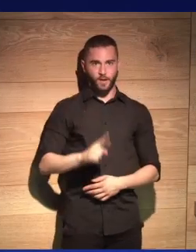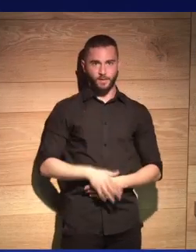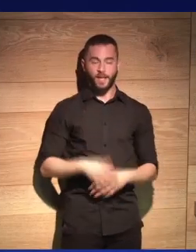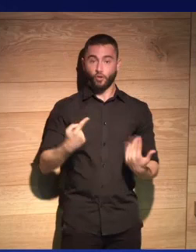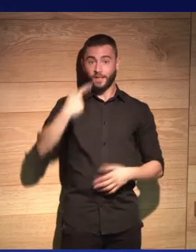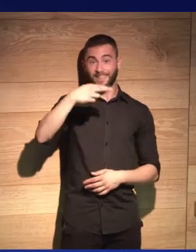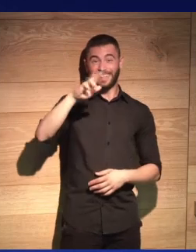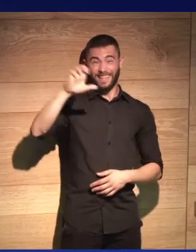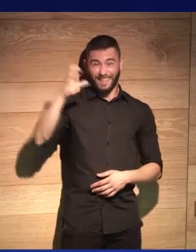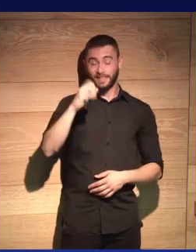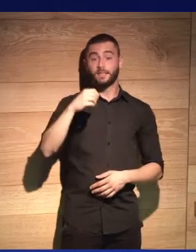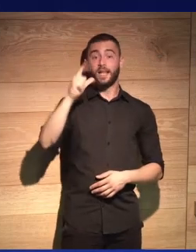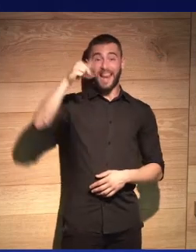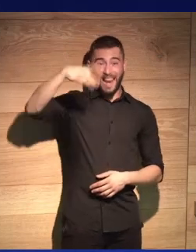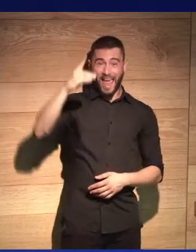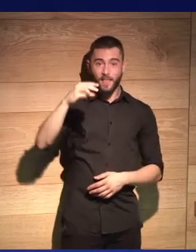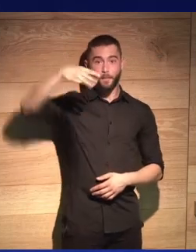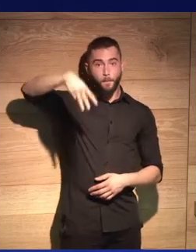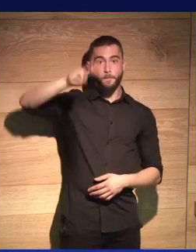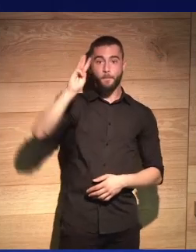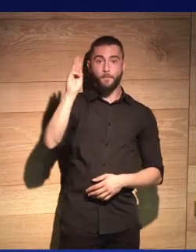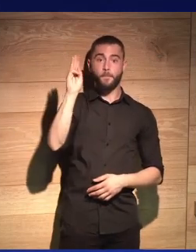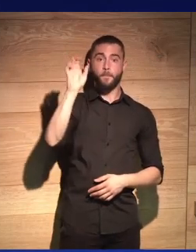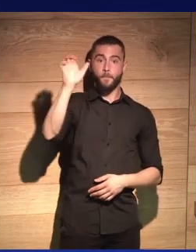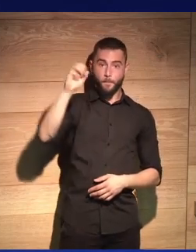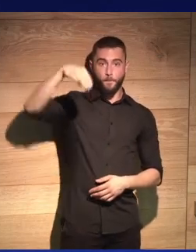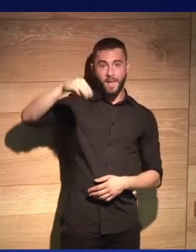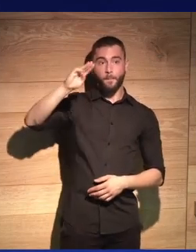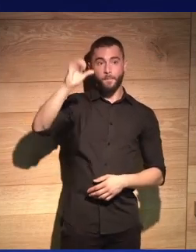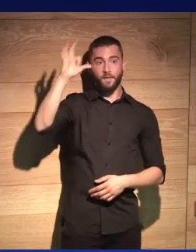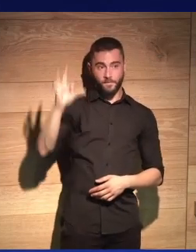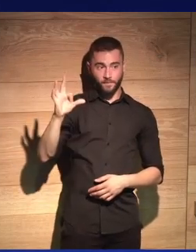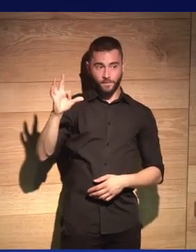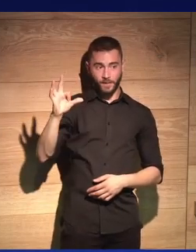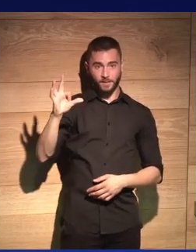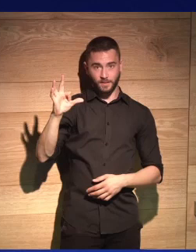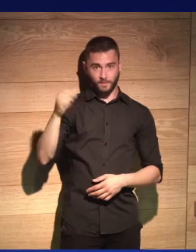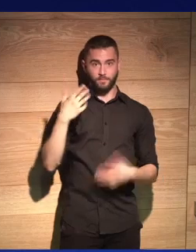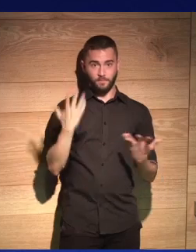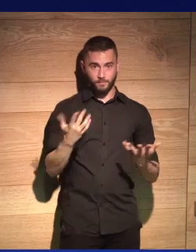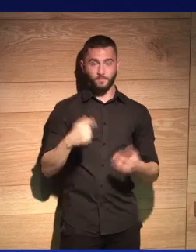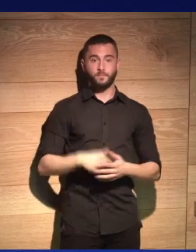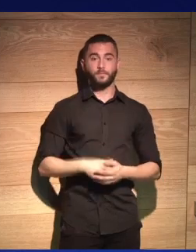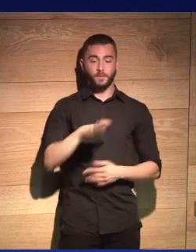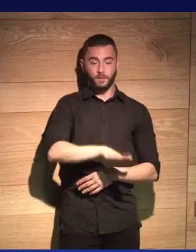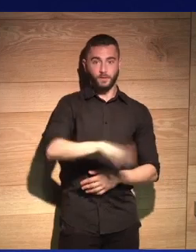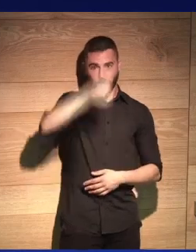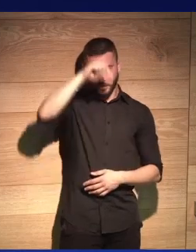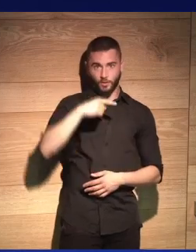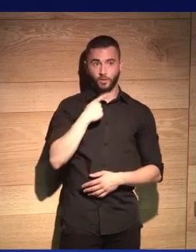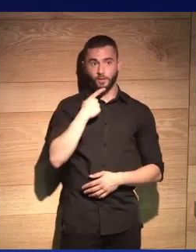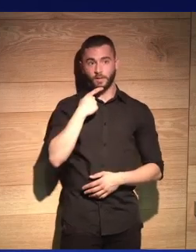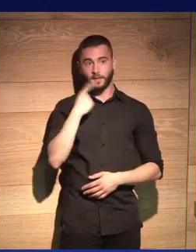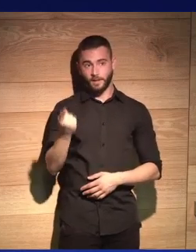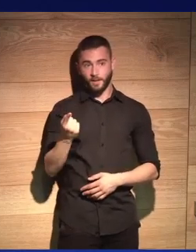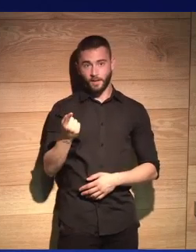Memphis, dice ella. Es Graceland, Memphis, Mensa, le informa el niño desde la